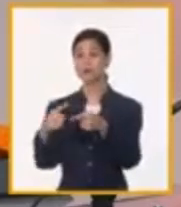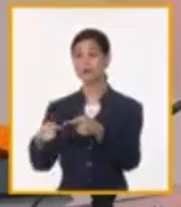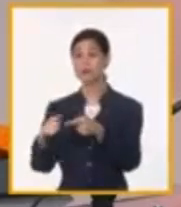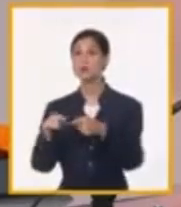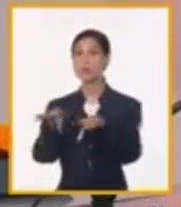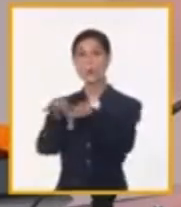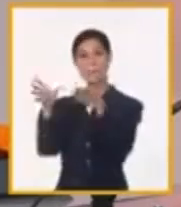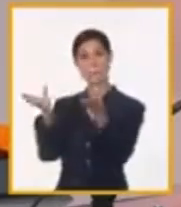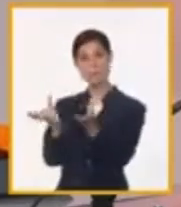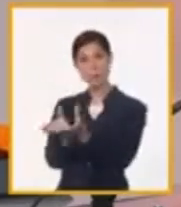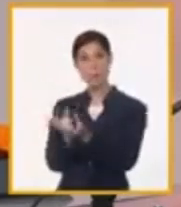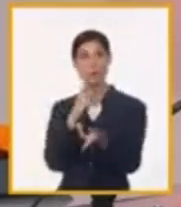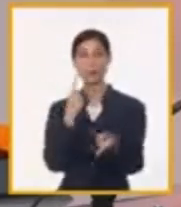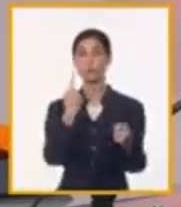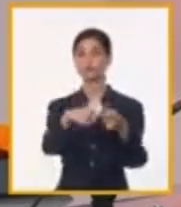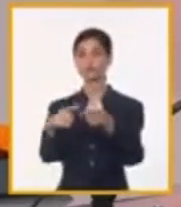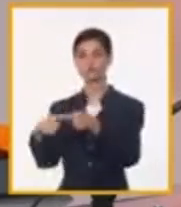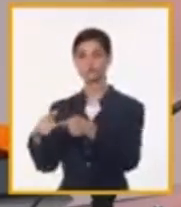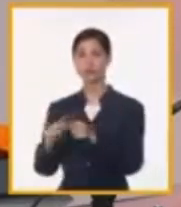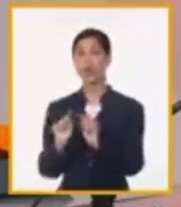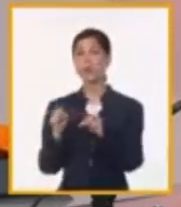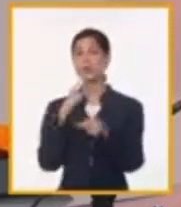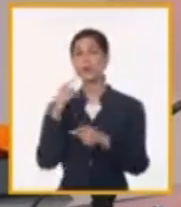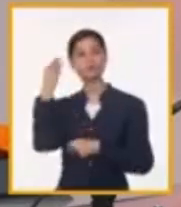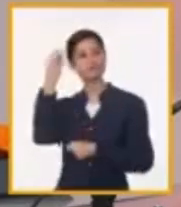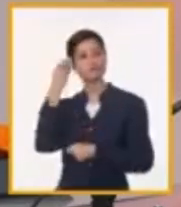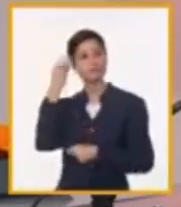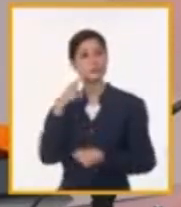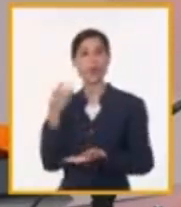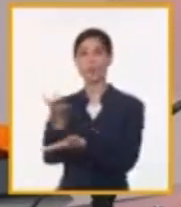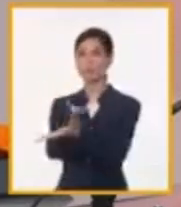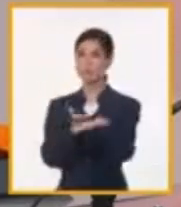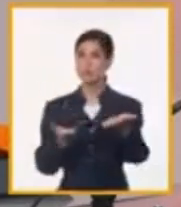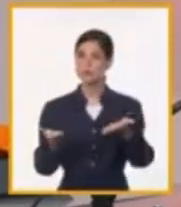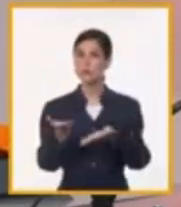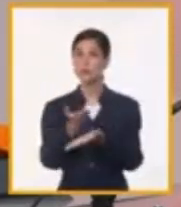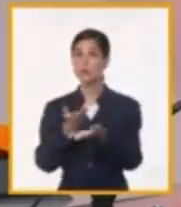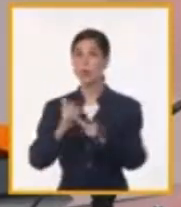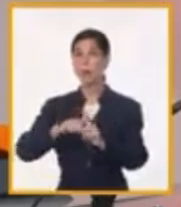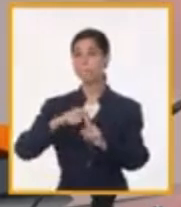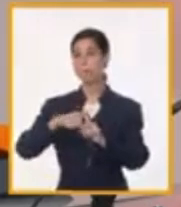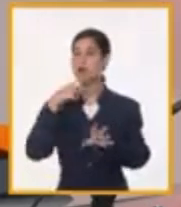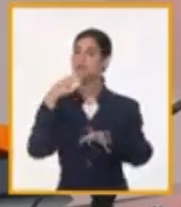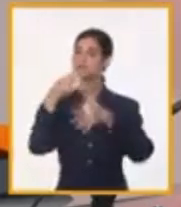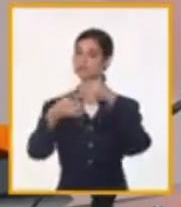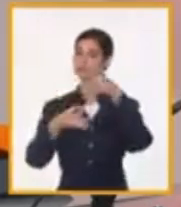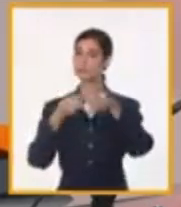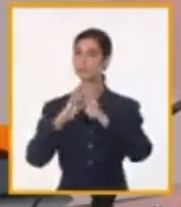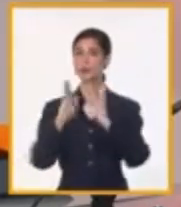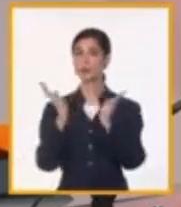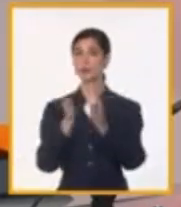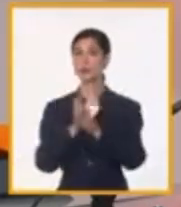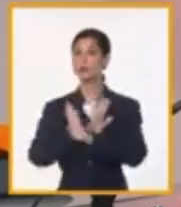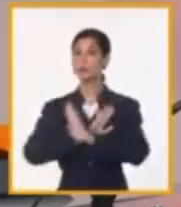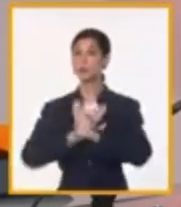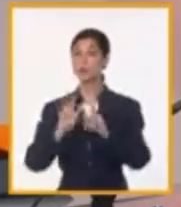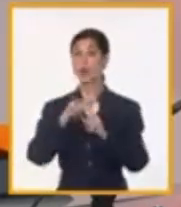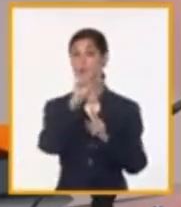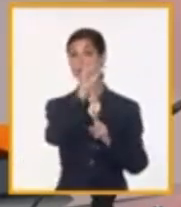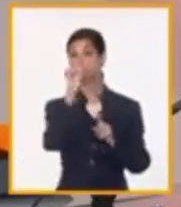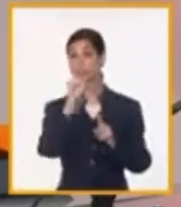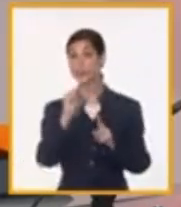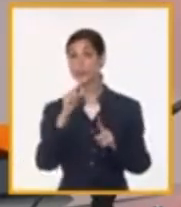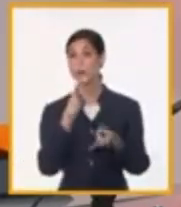atención mediática para analizarlos aquí en nuestro programa seguramente ya sabe alguno de estos temas lo pudo leer seguramente